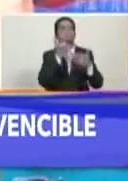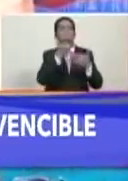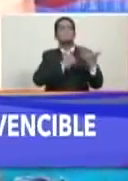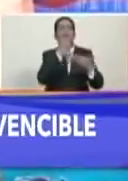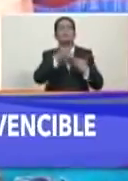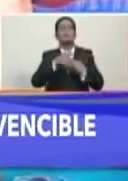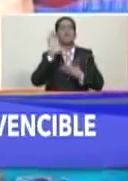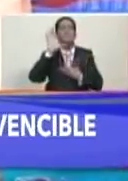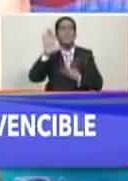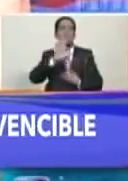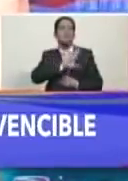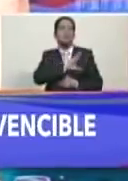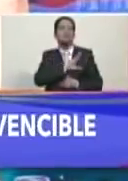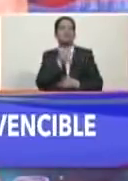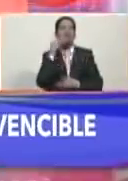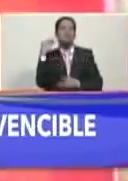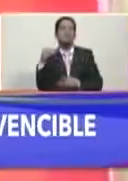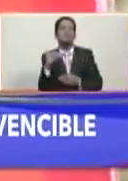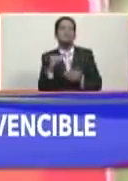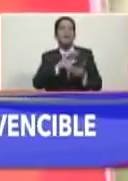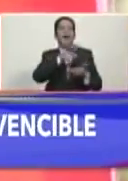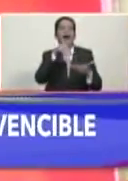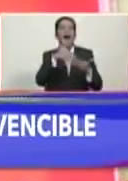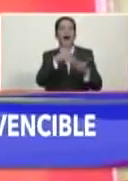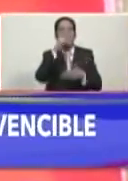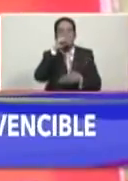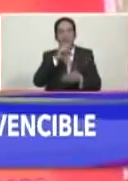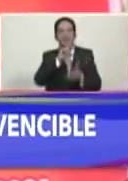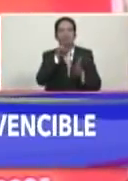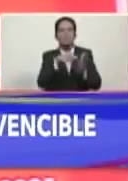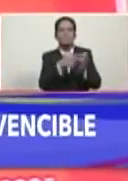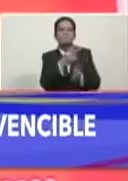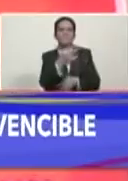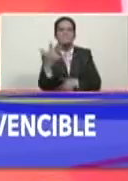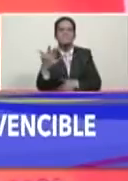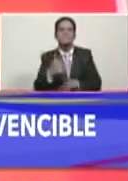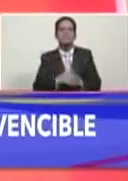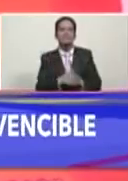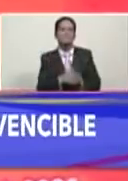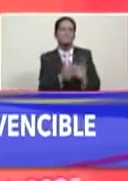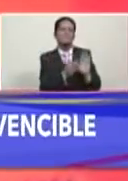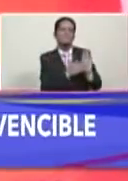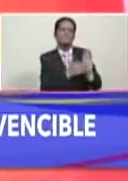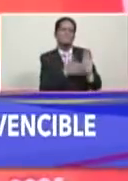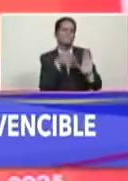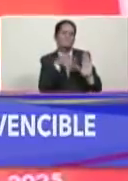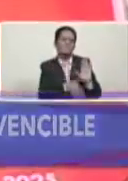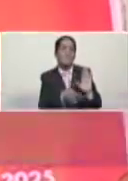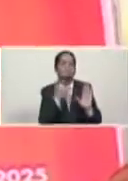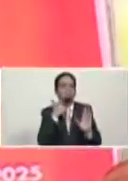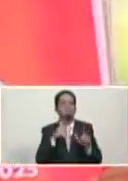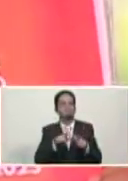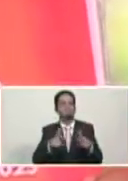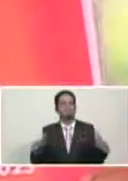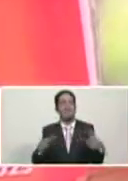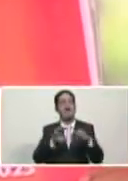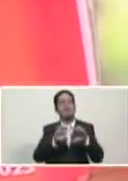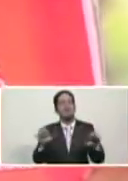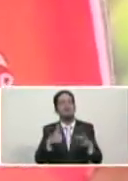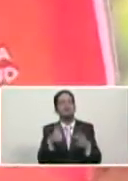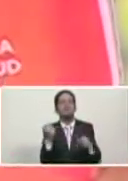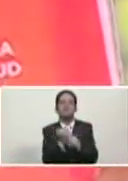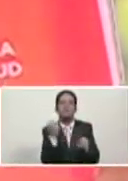patria de la juventud hasta el año 2025 para incrementar la educación, el trabajo, el deporte, la